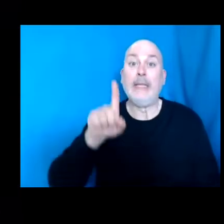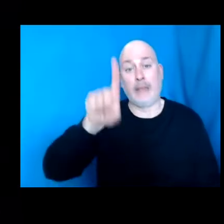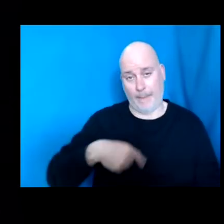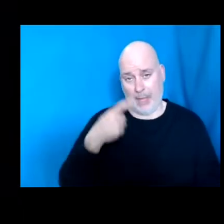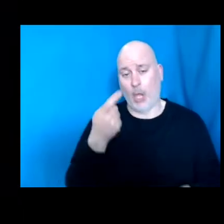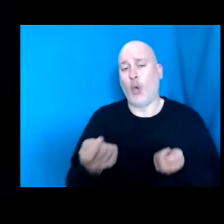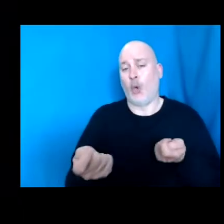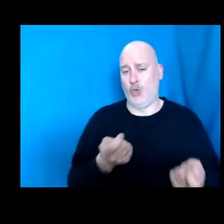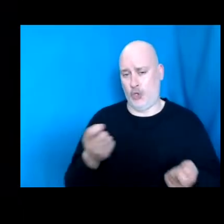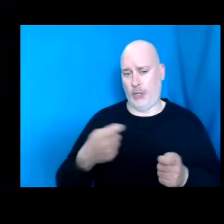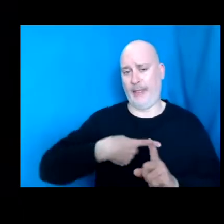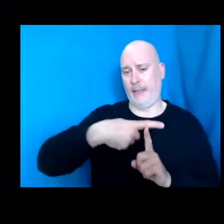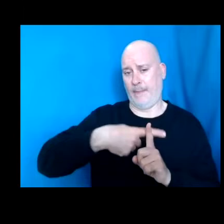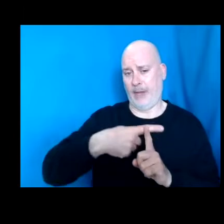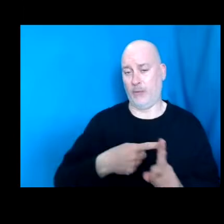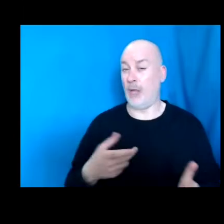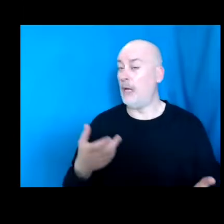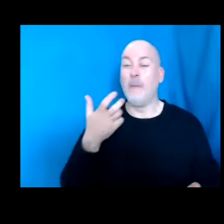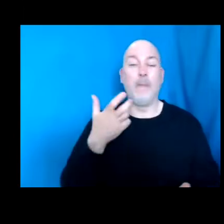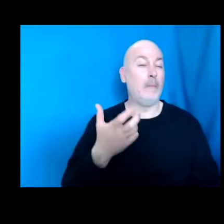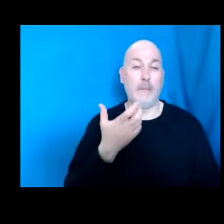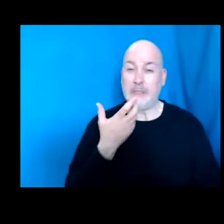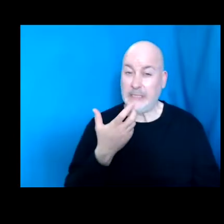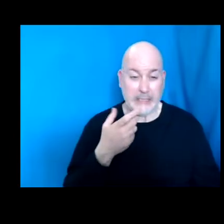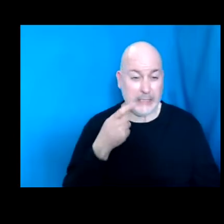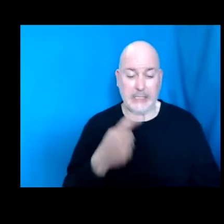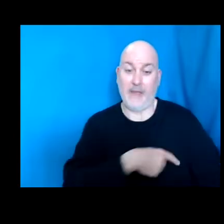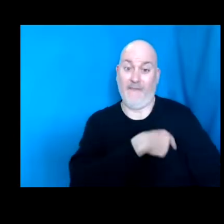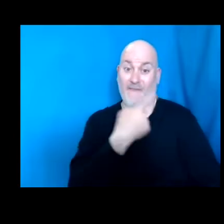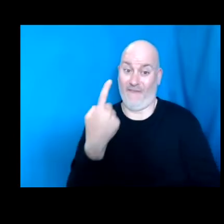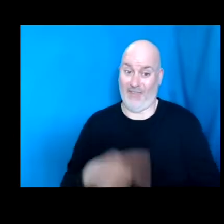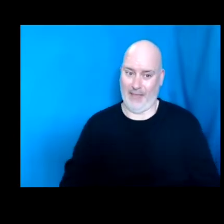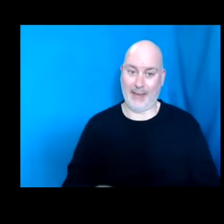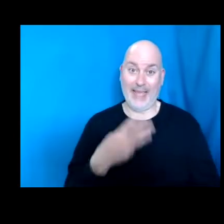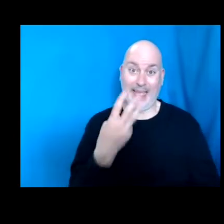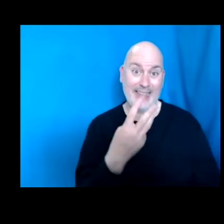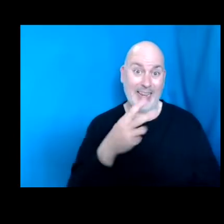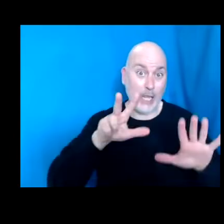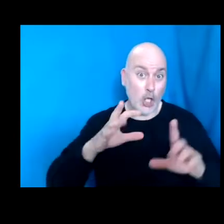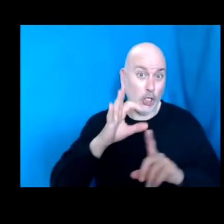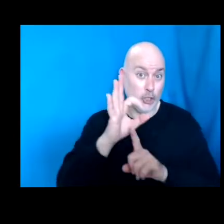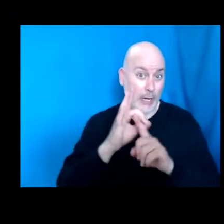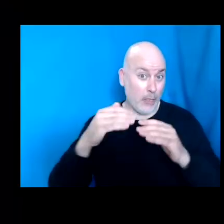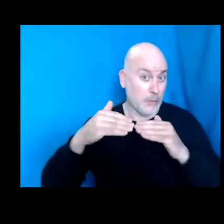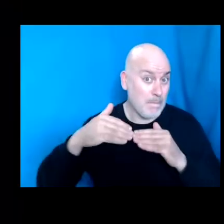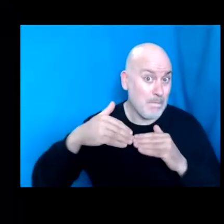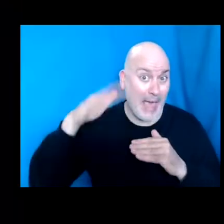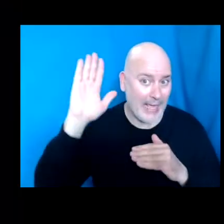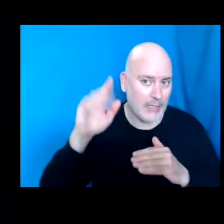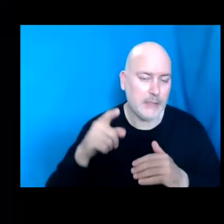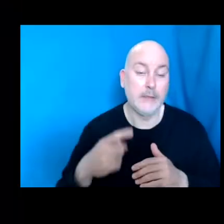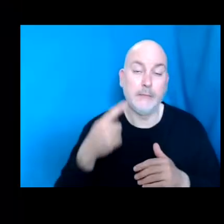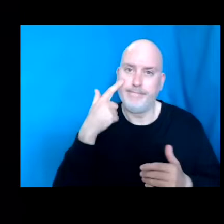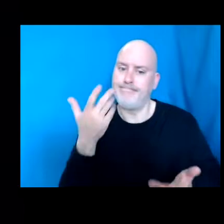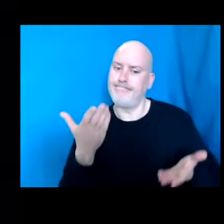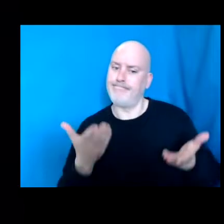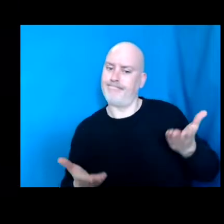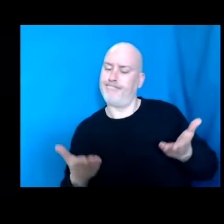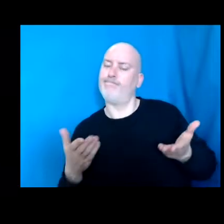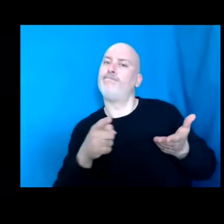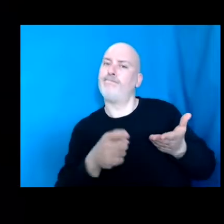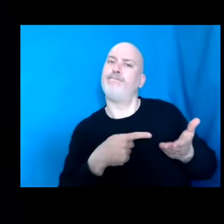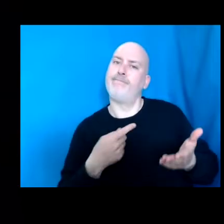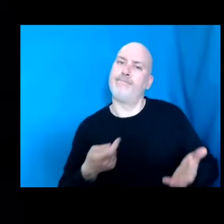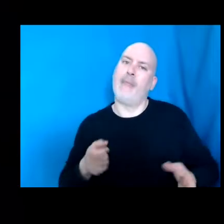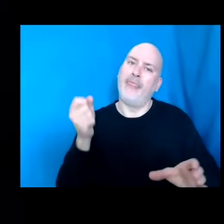la temperatura porque en el caso de que tenga una fiebre superior a 38 grados, tendríamos que valorar la administración